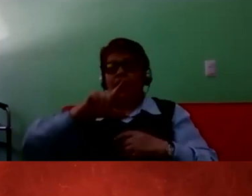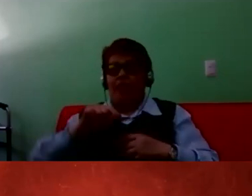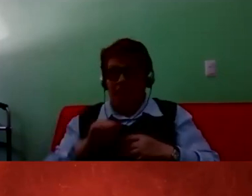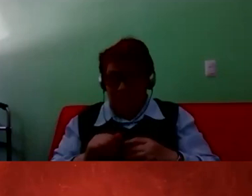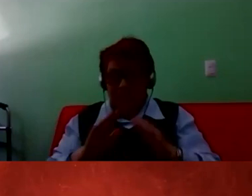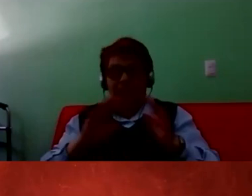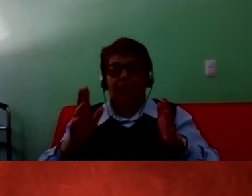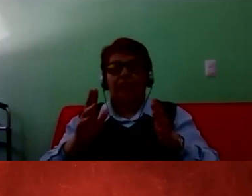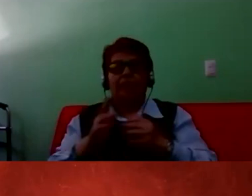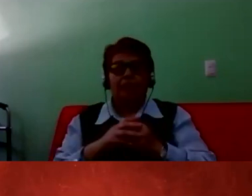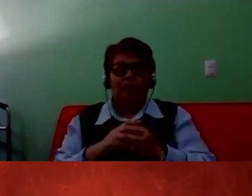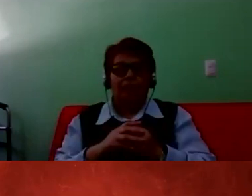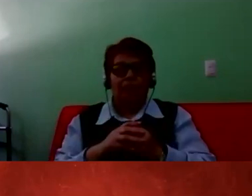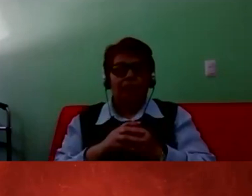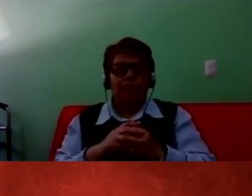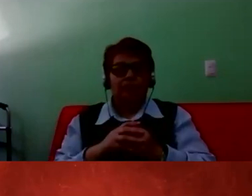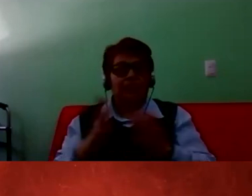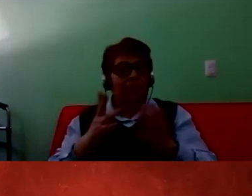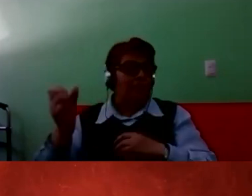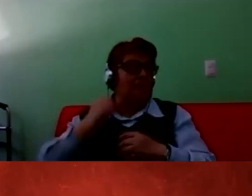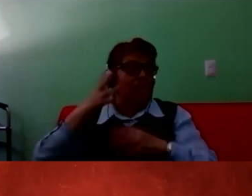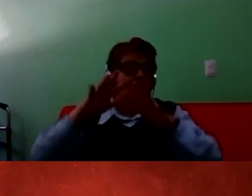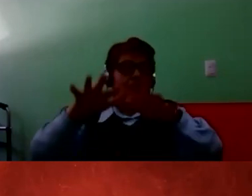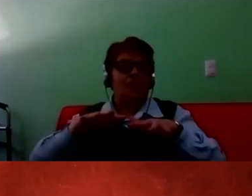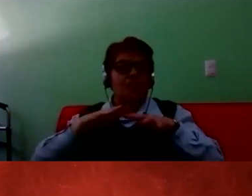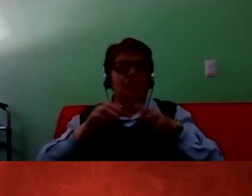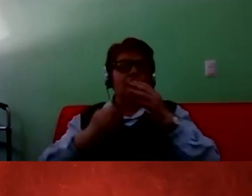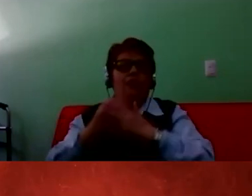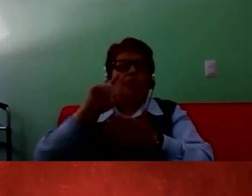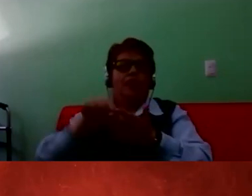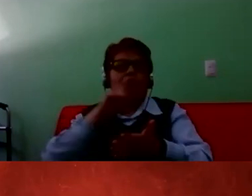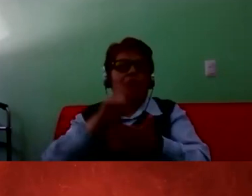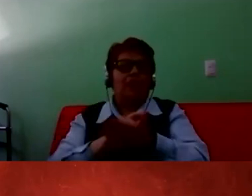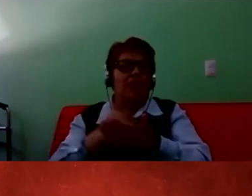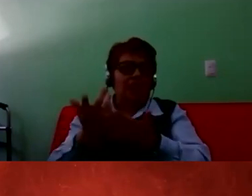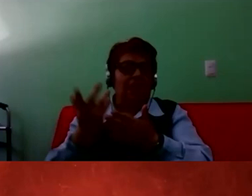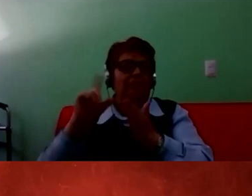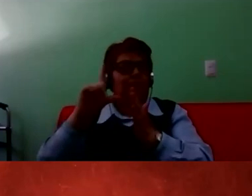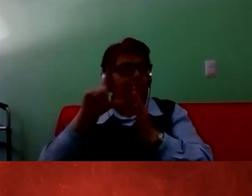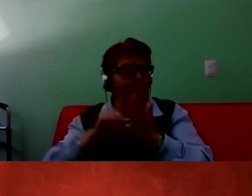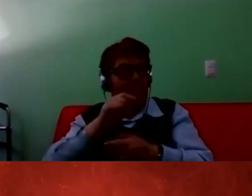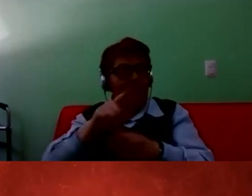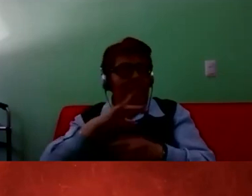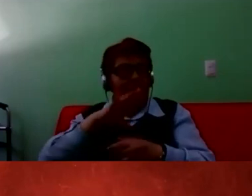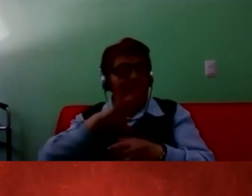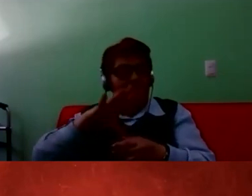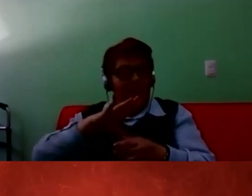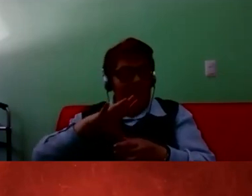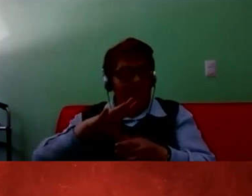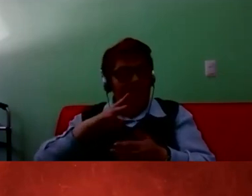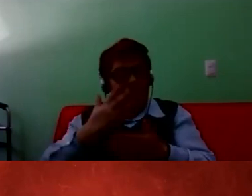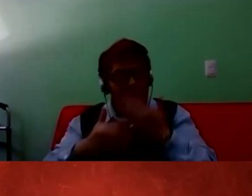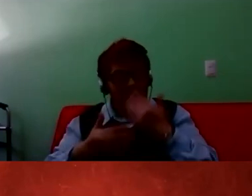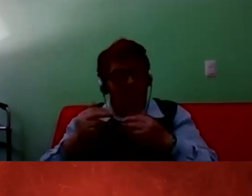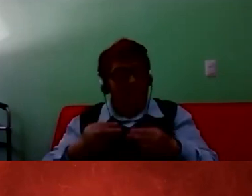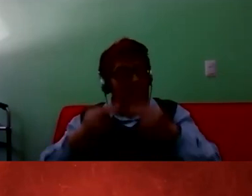con estos foros que se están haciendo sobre la nueva ley de establecimientos mercantiles, ahí nos tendremos que sentar para que